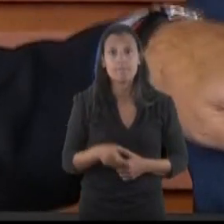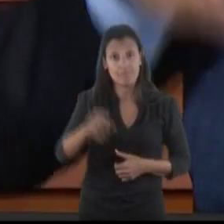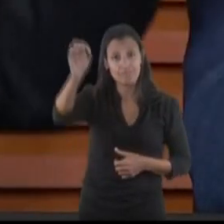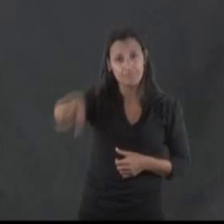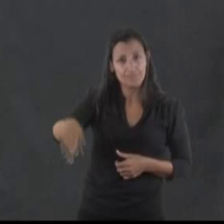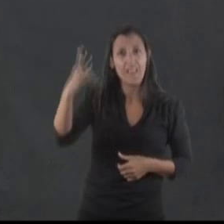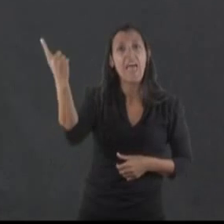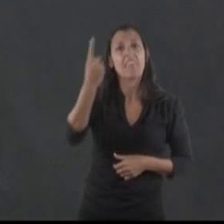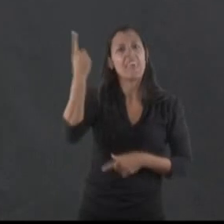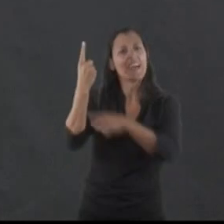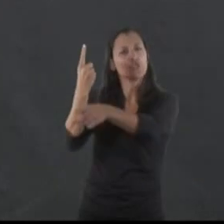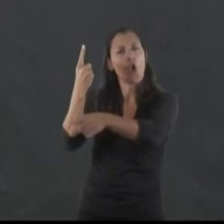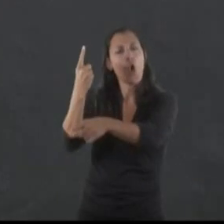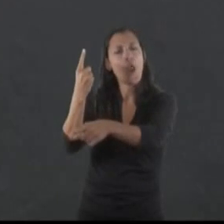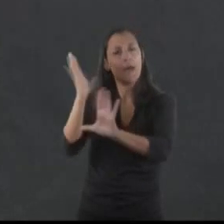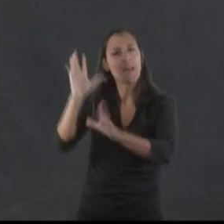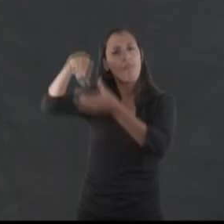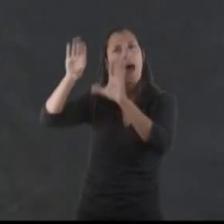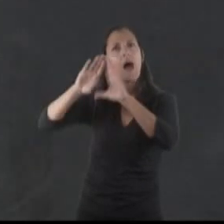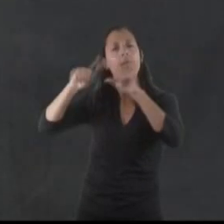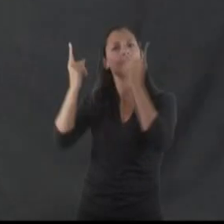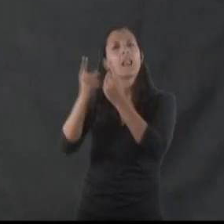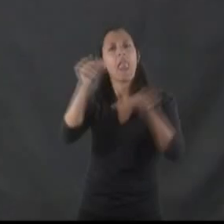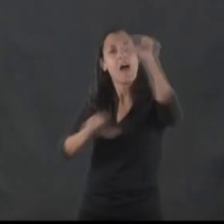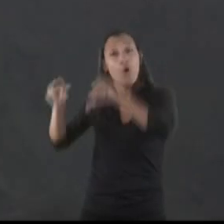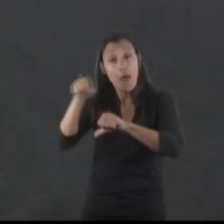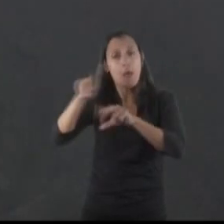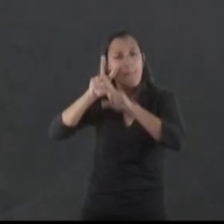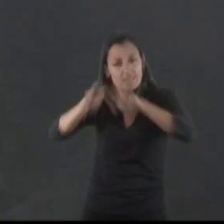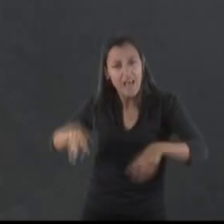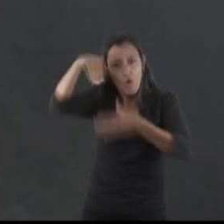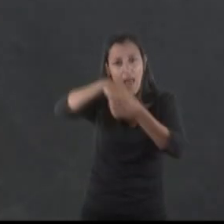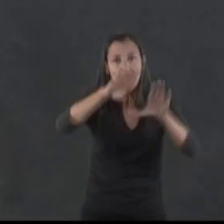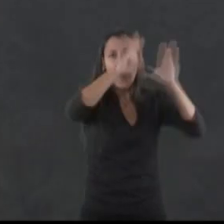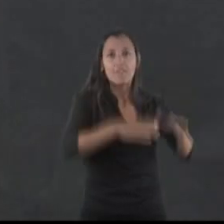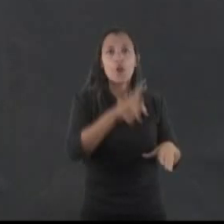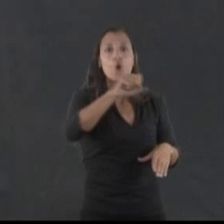directora era la que estaba en el laboratorio, que era una investigadora del CONICET.